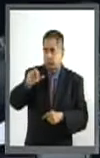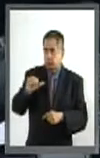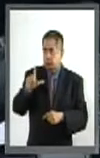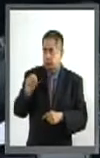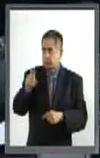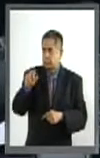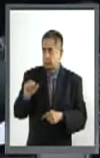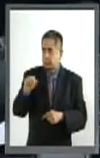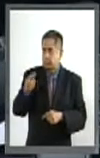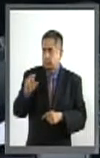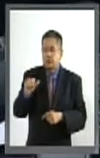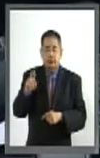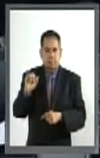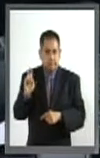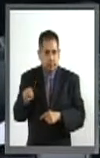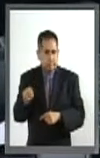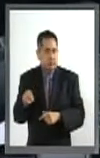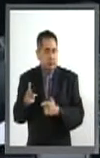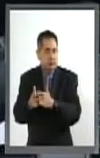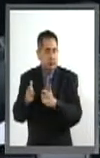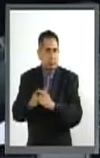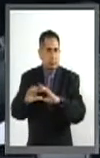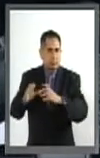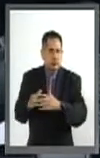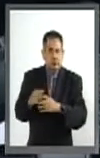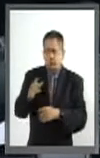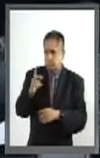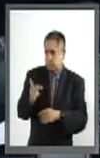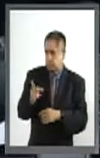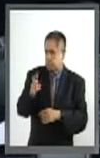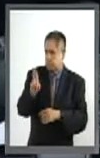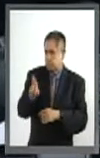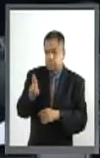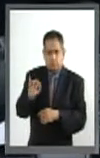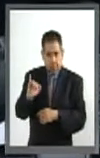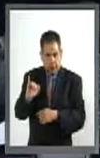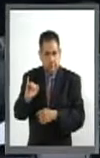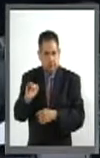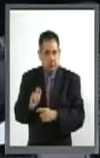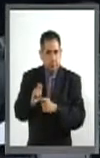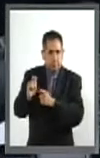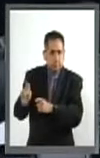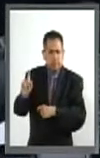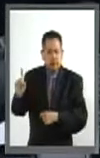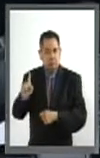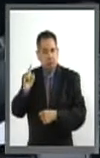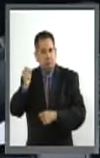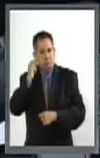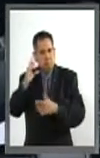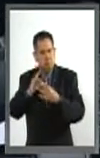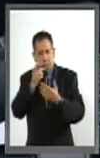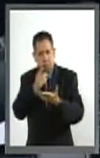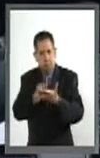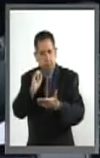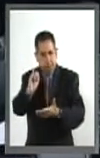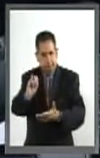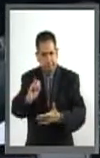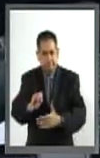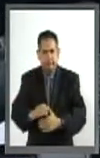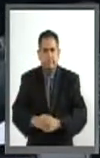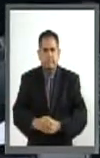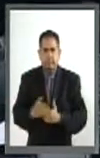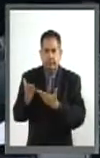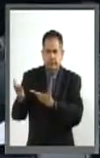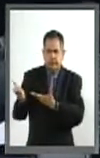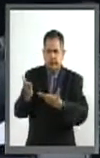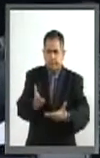Lorena Marín Moreno, del Grupo Parlamentario del Partido Revolucionario Institucional, para hablar a favor del dictamen. En